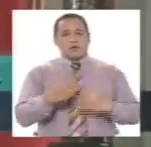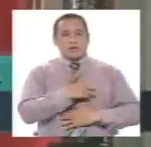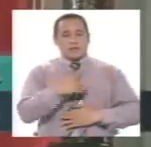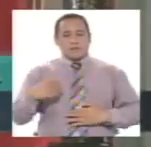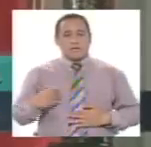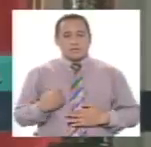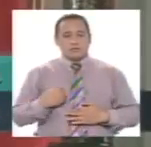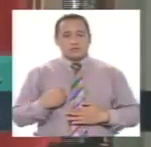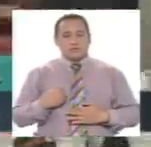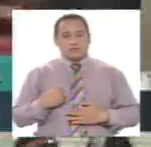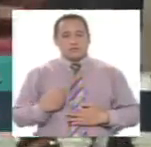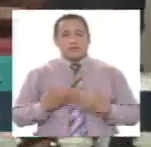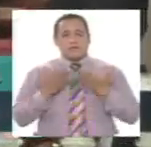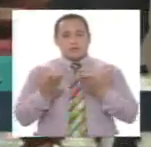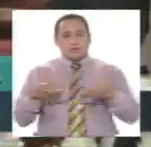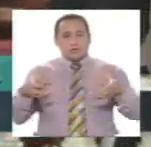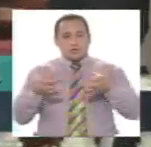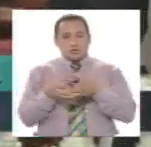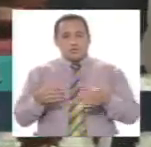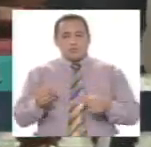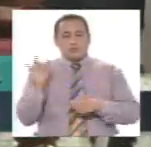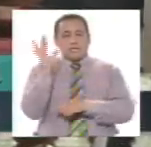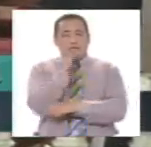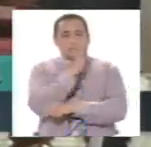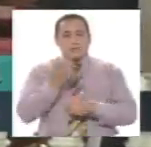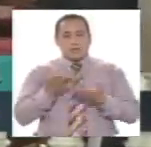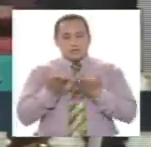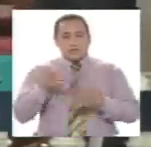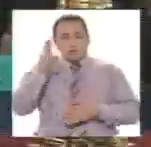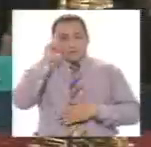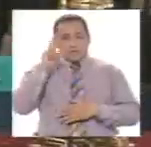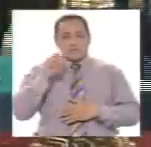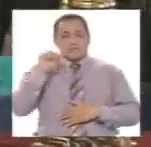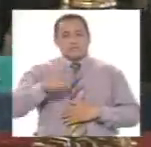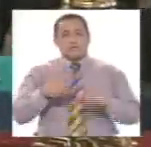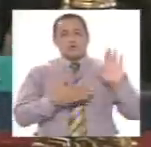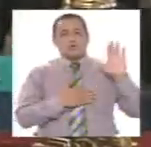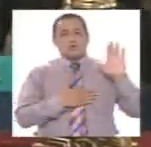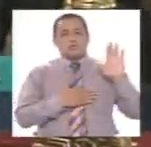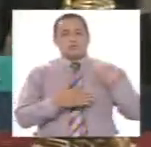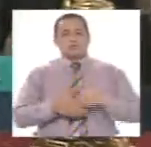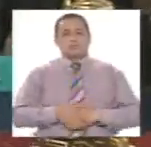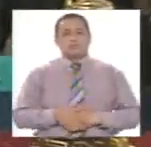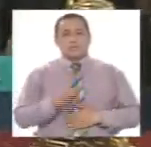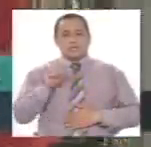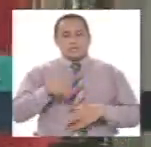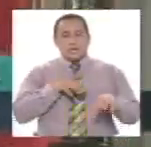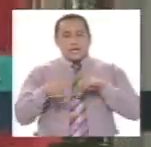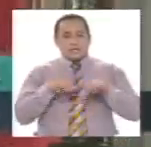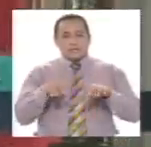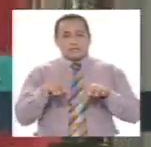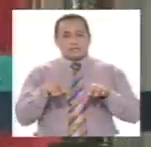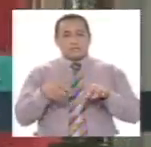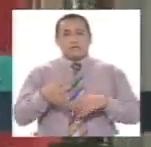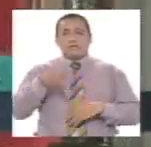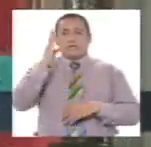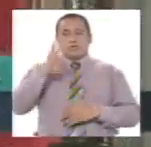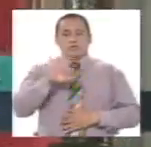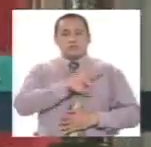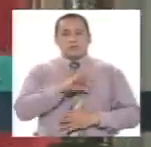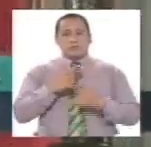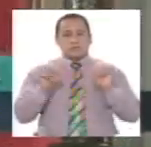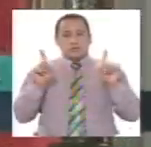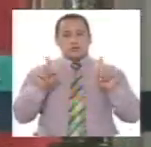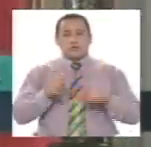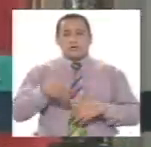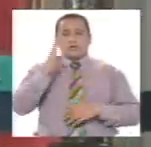ministro de Estado en el despacho de Ambiente que os confío. Sí, juro. Si así lo hiciereis, que Dios os premie,